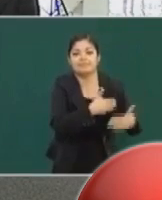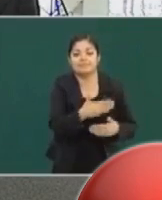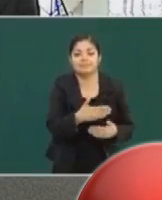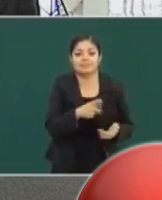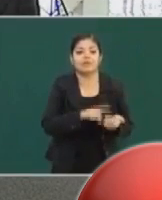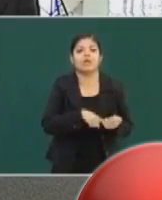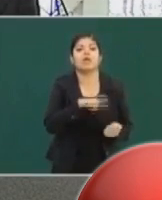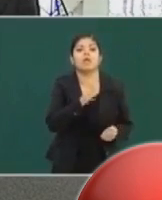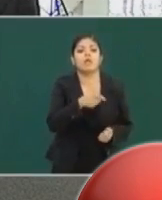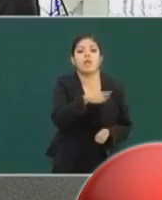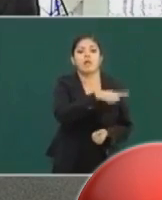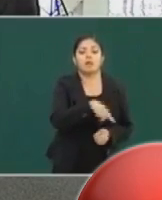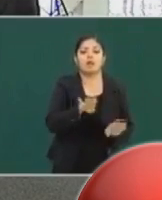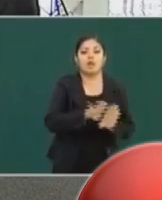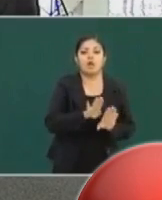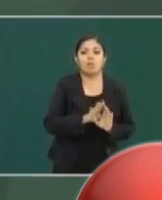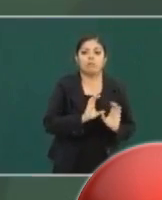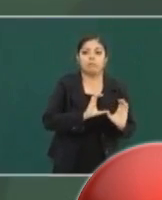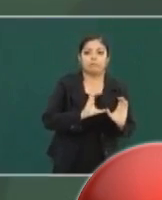celebraban